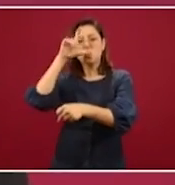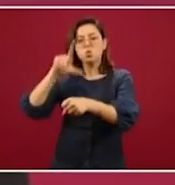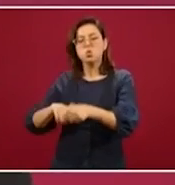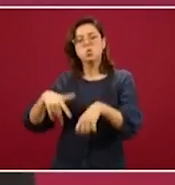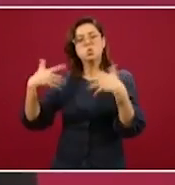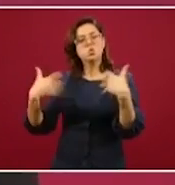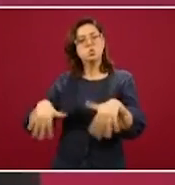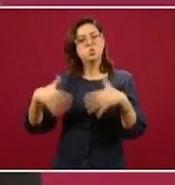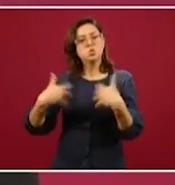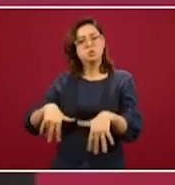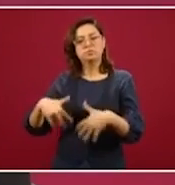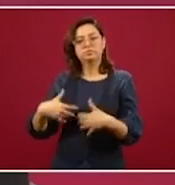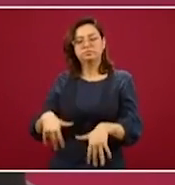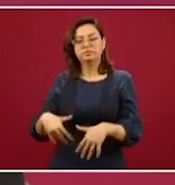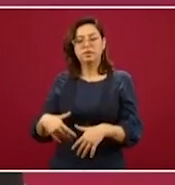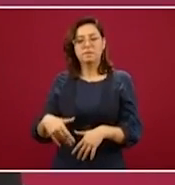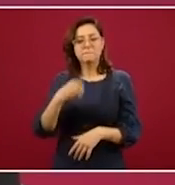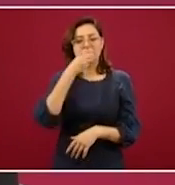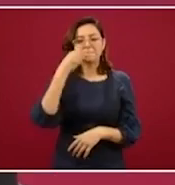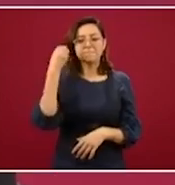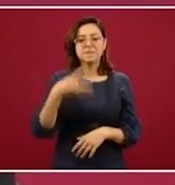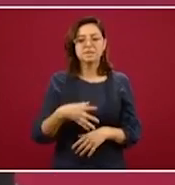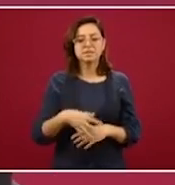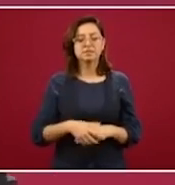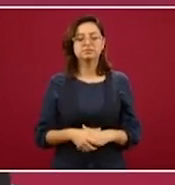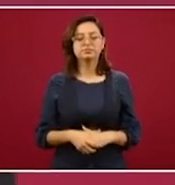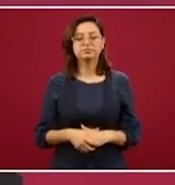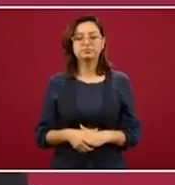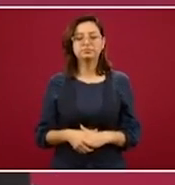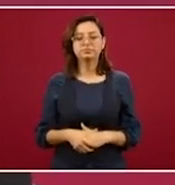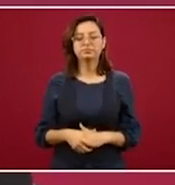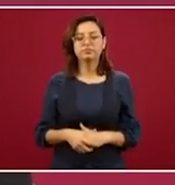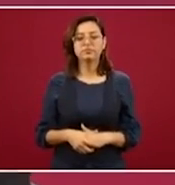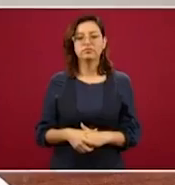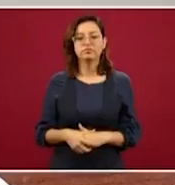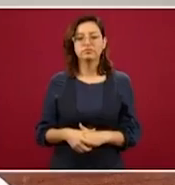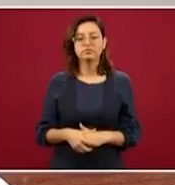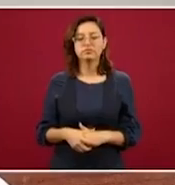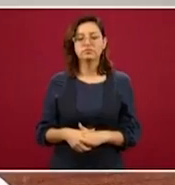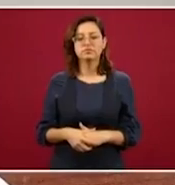única, o sea, excepcional, no solo porque